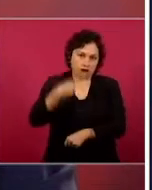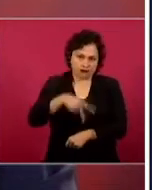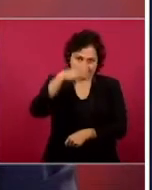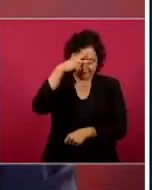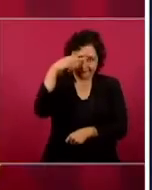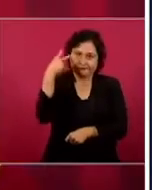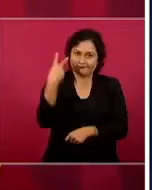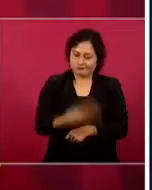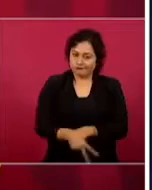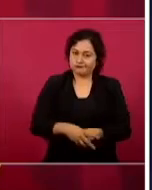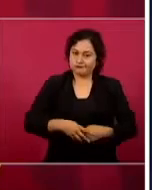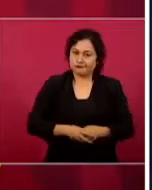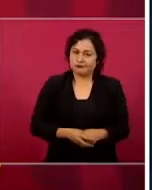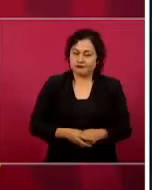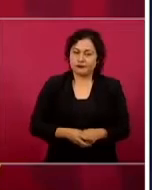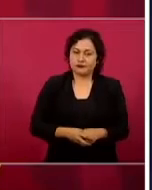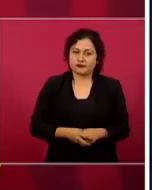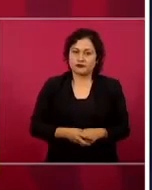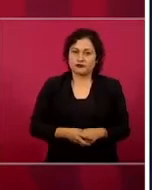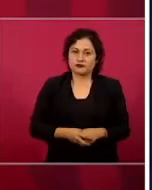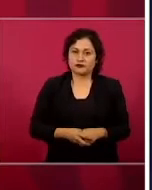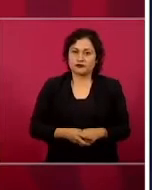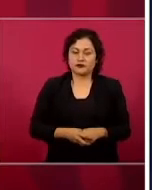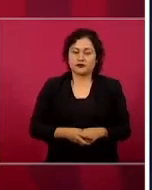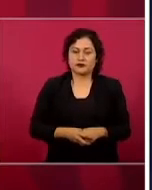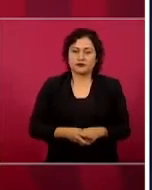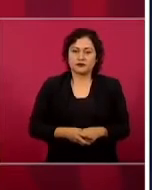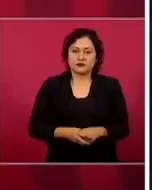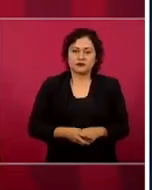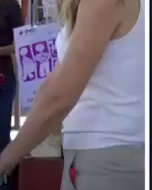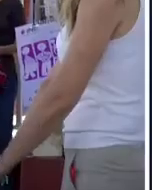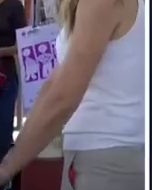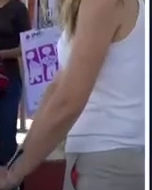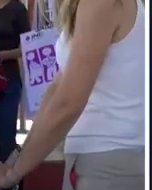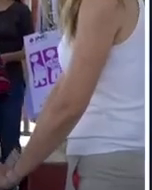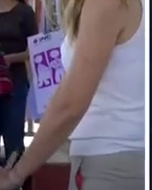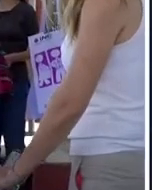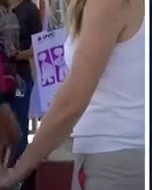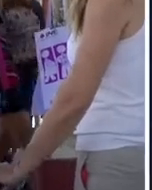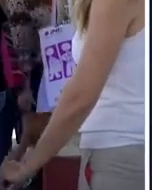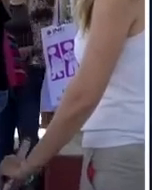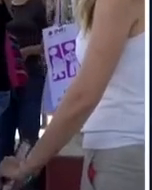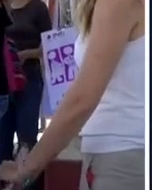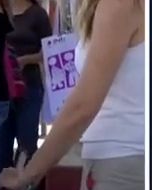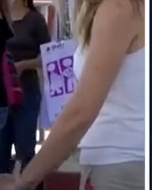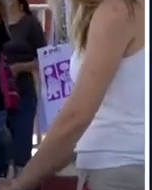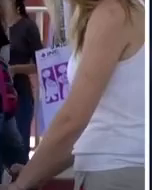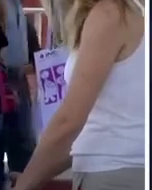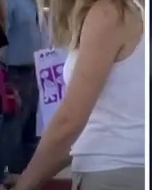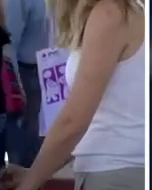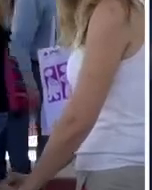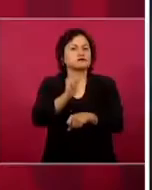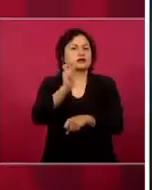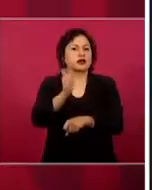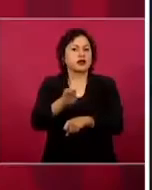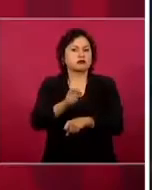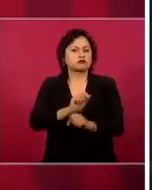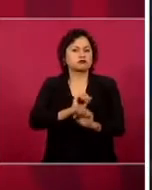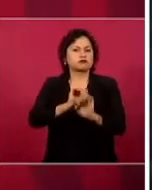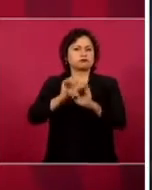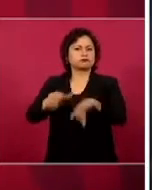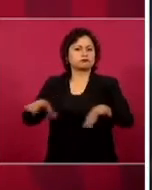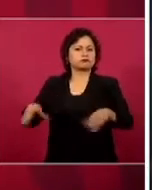elecciones y creo que lo que hemos logrado con estos 30 años es justamente una autoridad nacional y órganos públicos